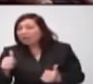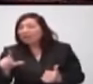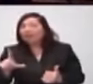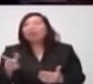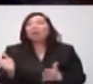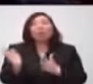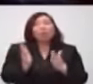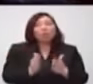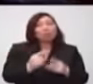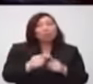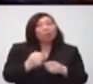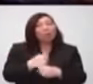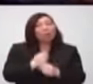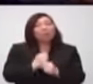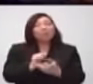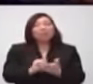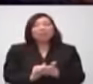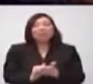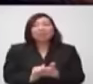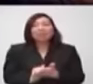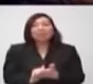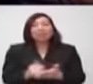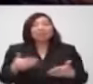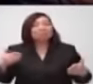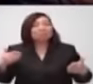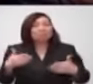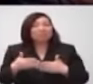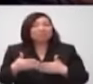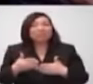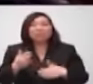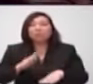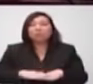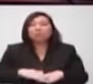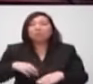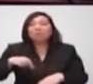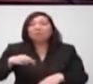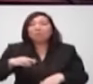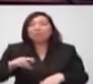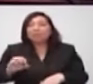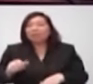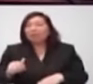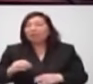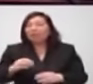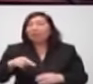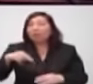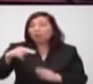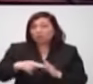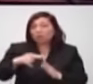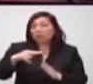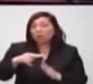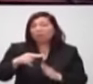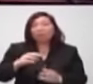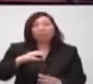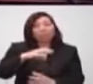y una serie de obras que vienen realizándose de pasos a nivel sobre la Panamericana Norte, que está un poco desordenada. Se está